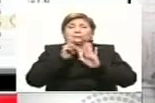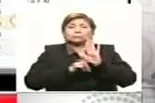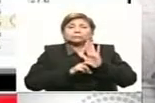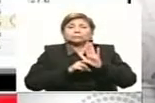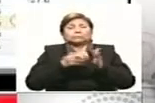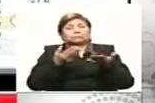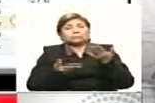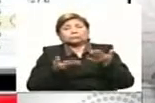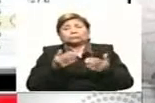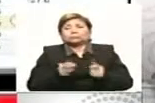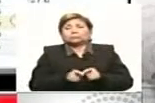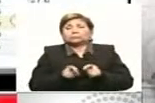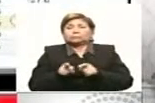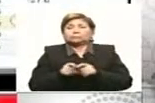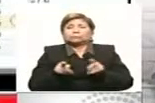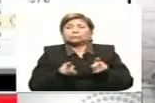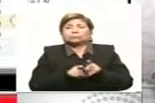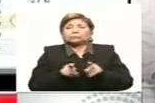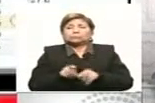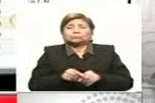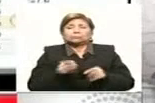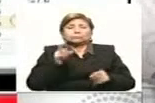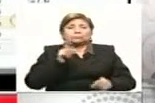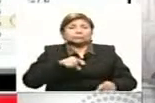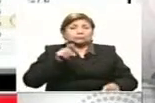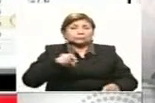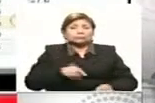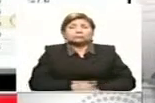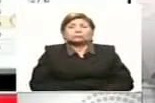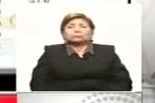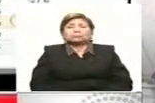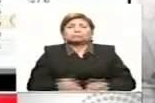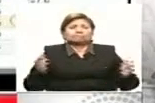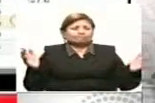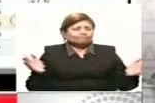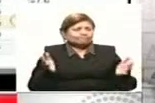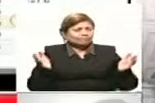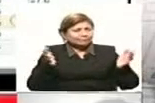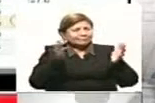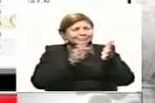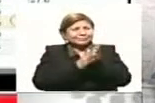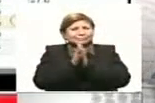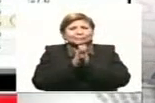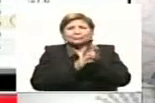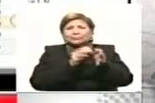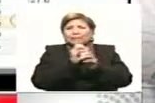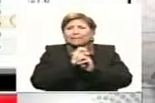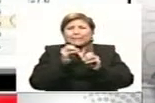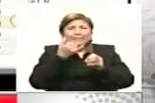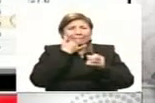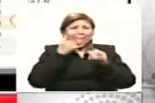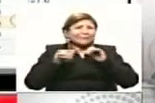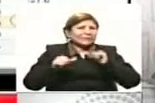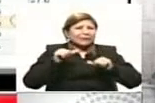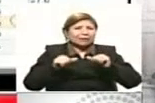¿no? Y cómo necesitamos impulsarlos, sin ninguna duda, ¿no?